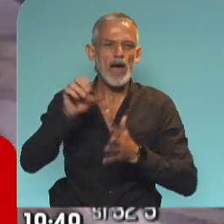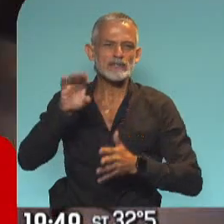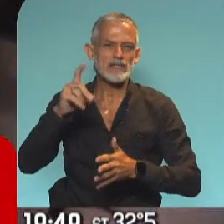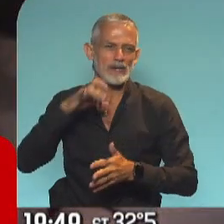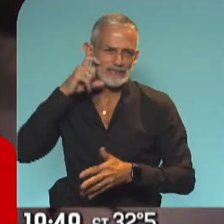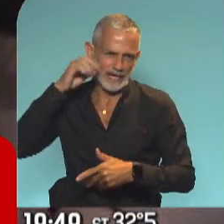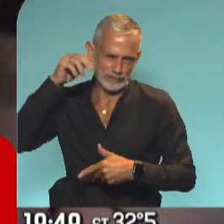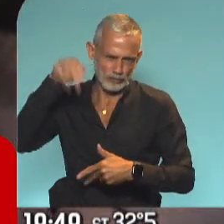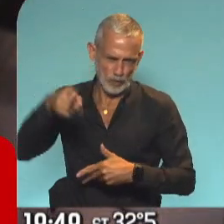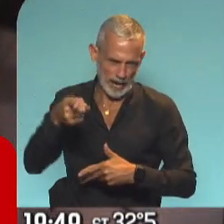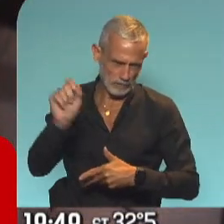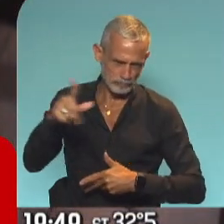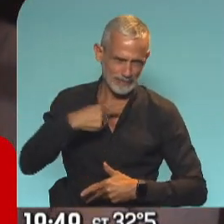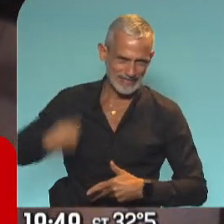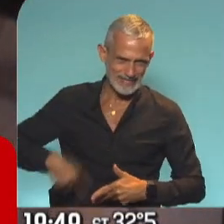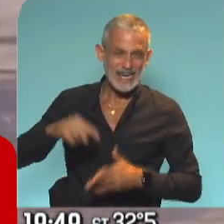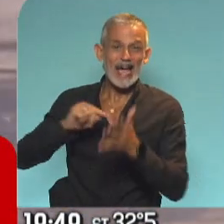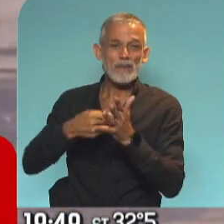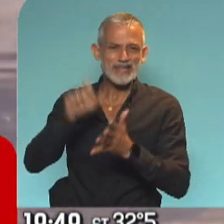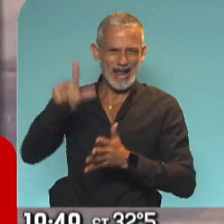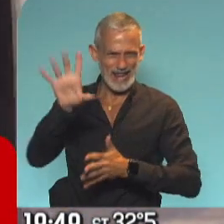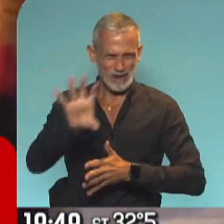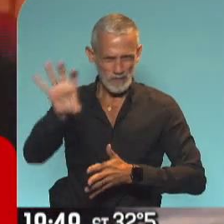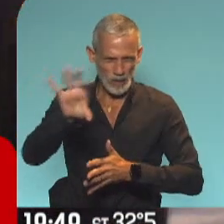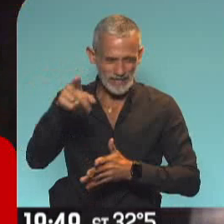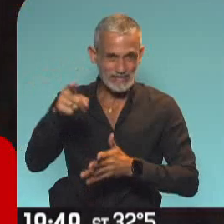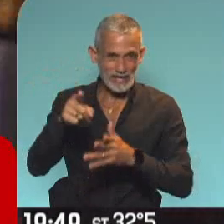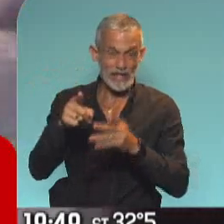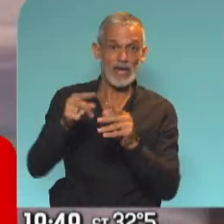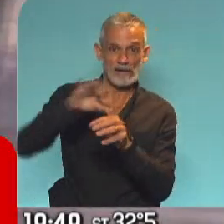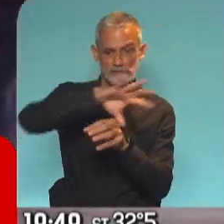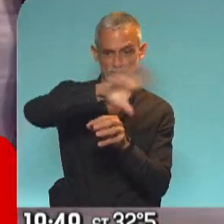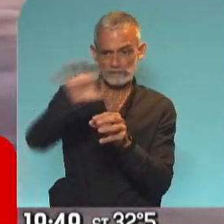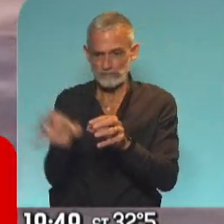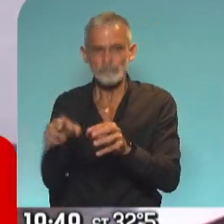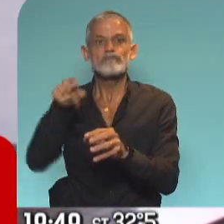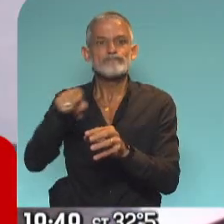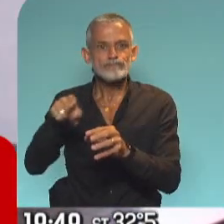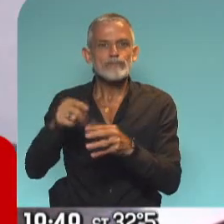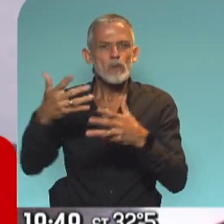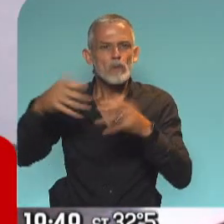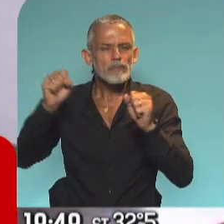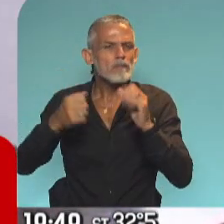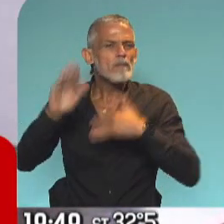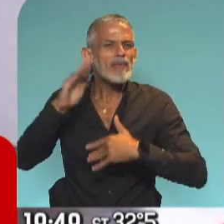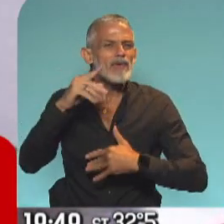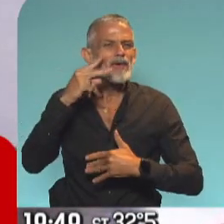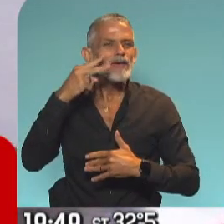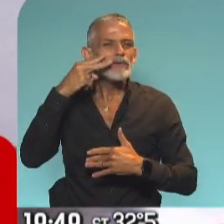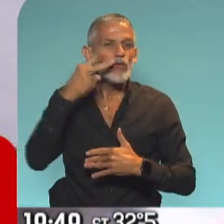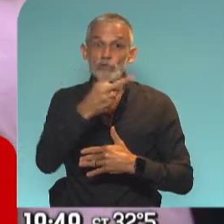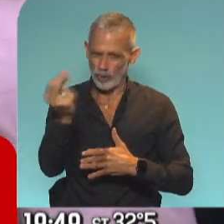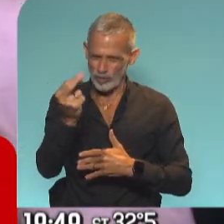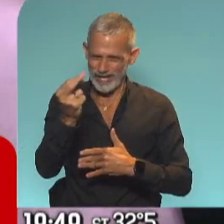Shijiazhuang, capital de la provincia de Hebei, que rodea a Beijing, donde se detectaron más de 200 casos